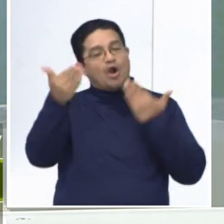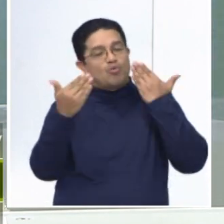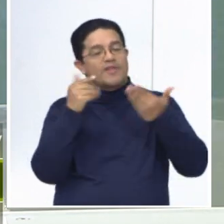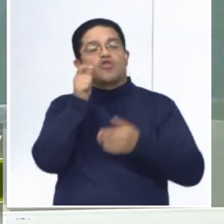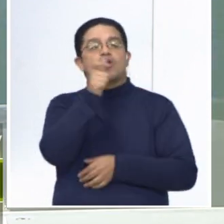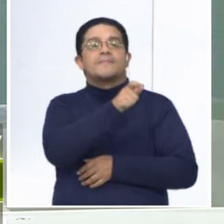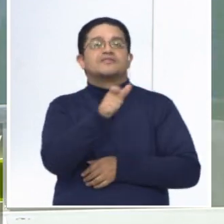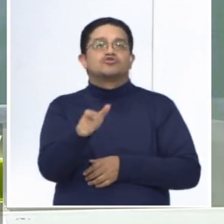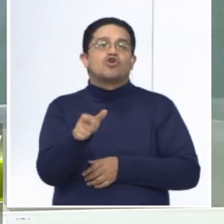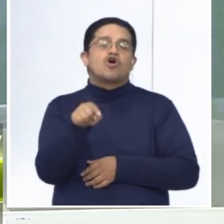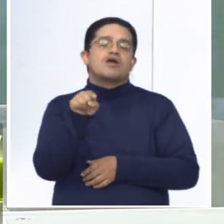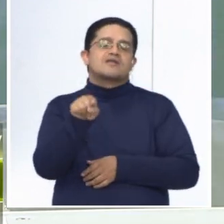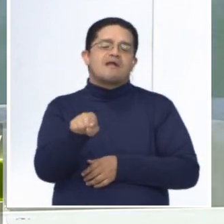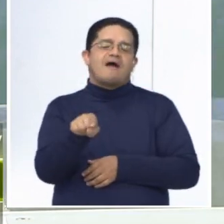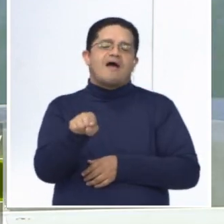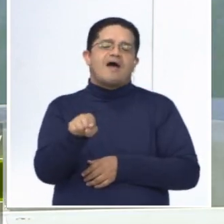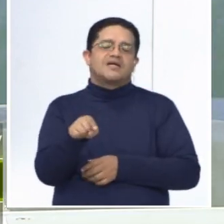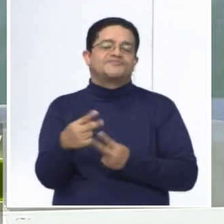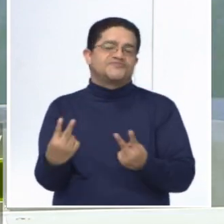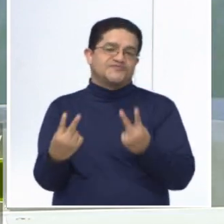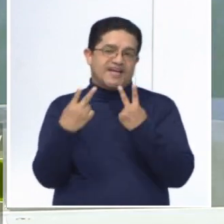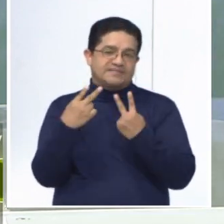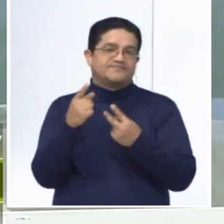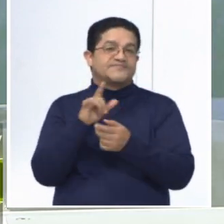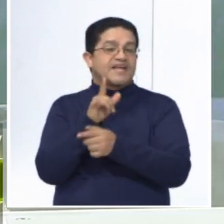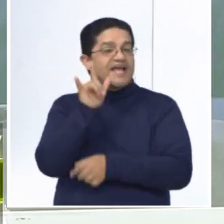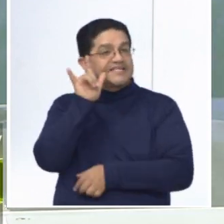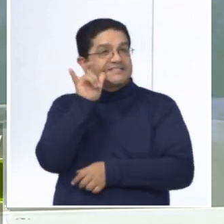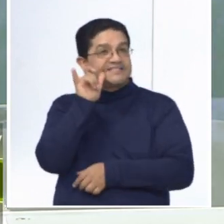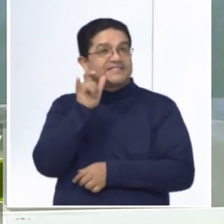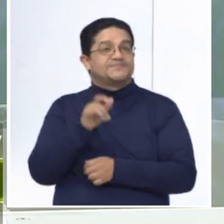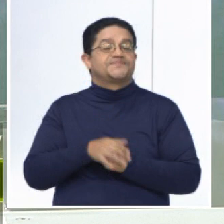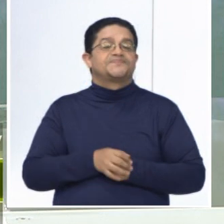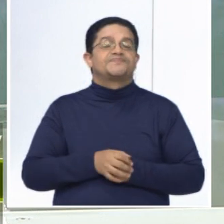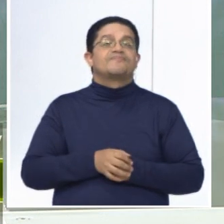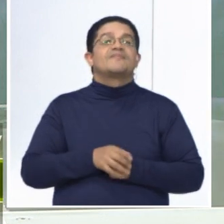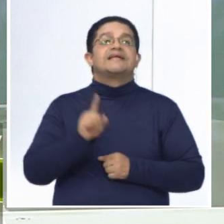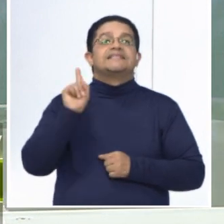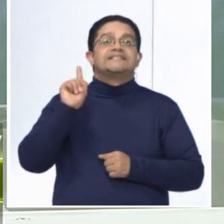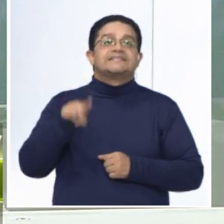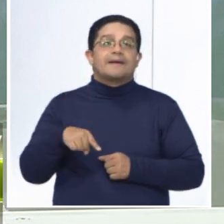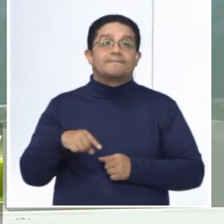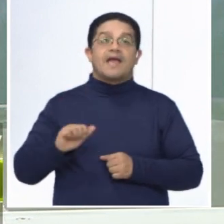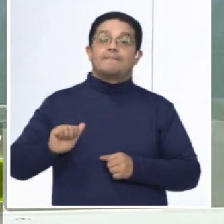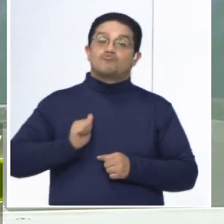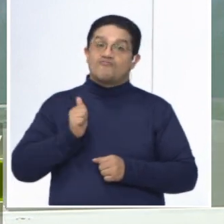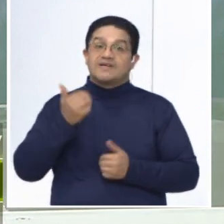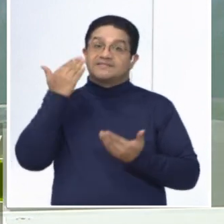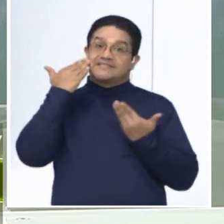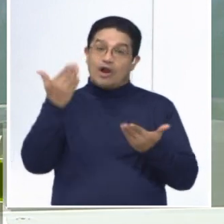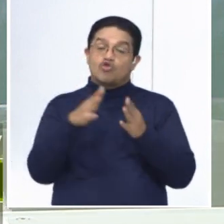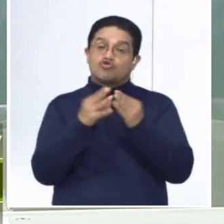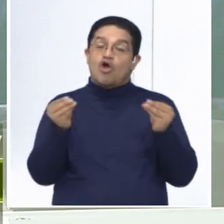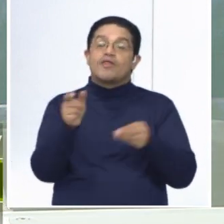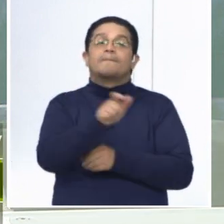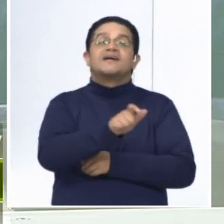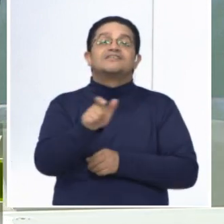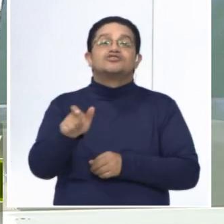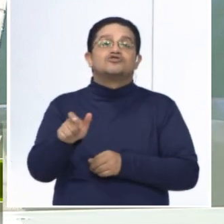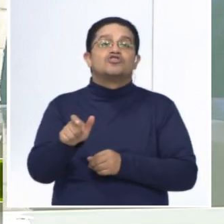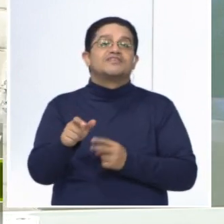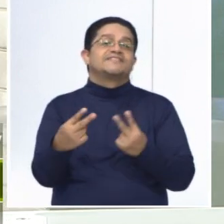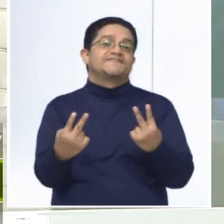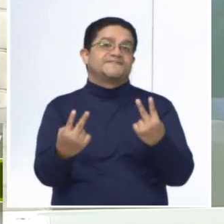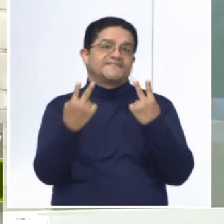desde el 23 de enero, saludando a la especialista, al equipo y también aprovechamos de saludar a todas las personas que están